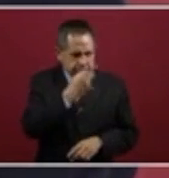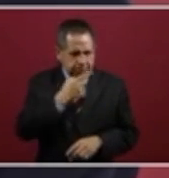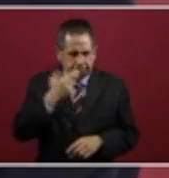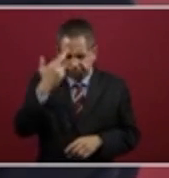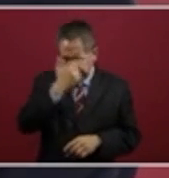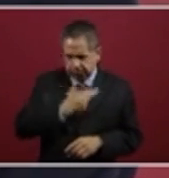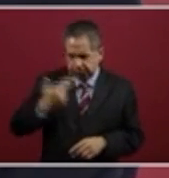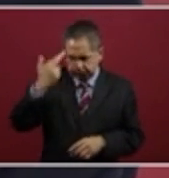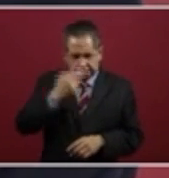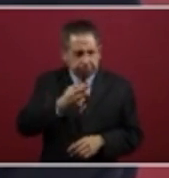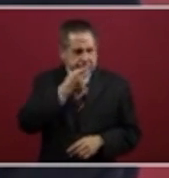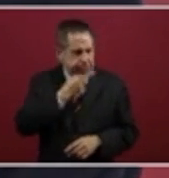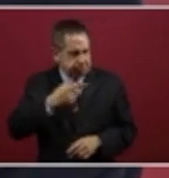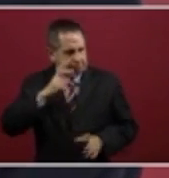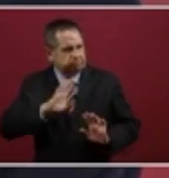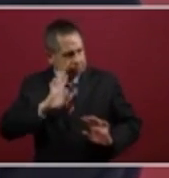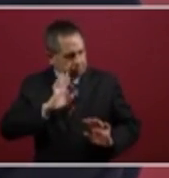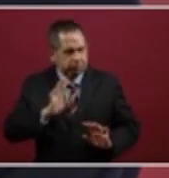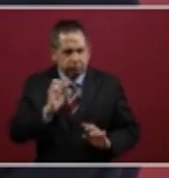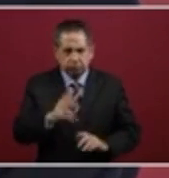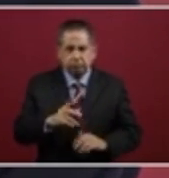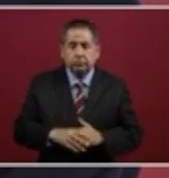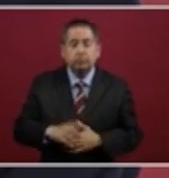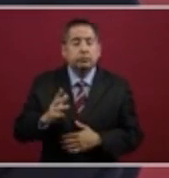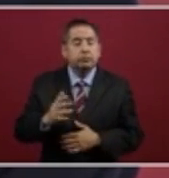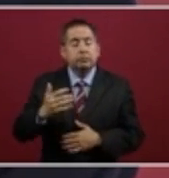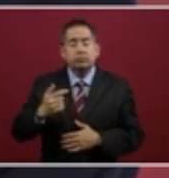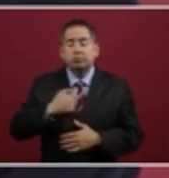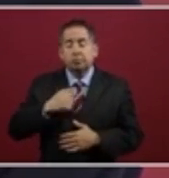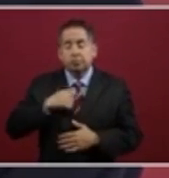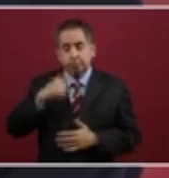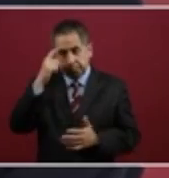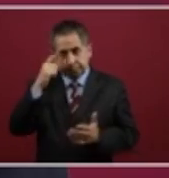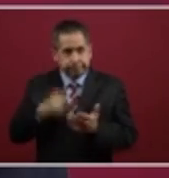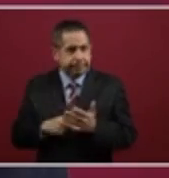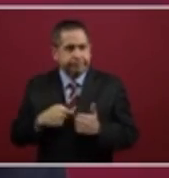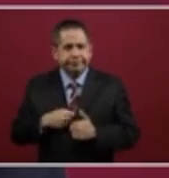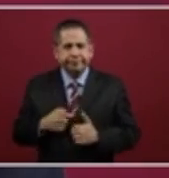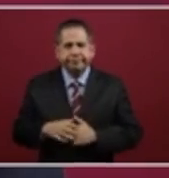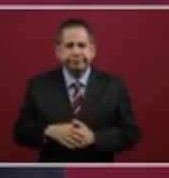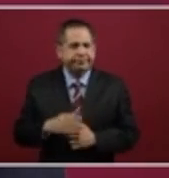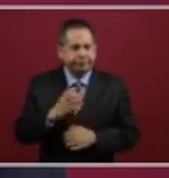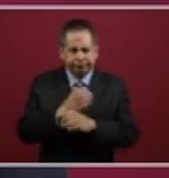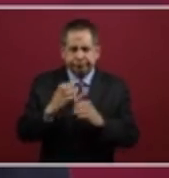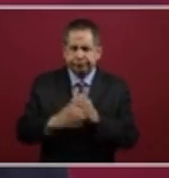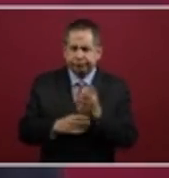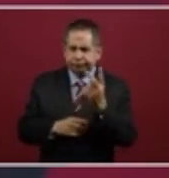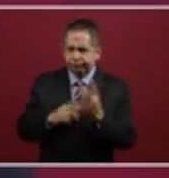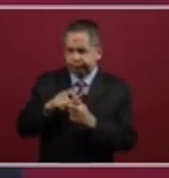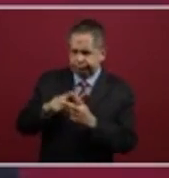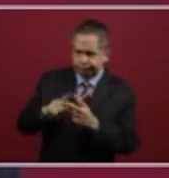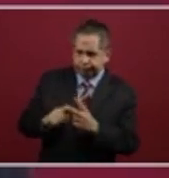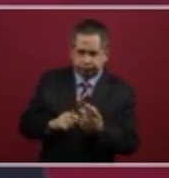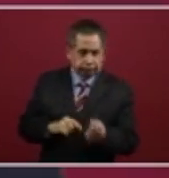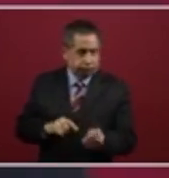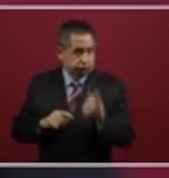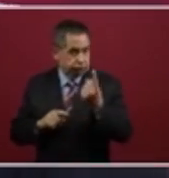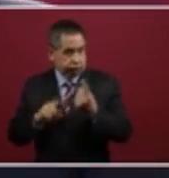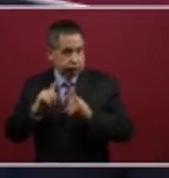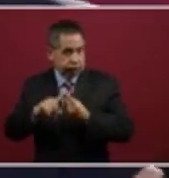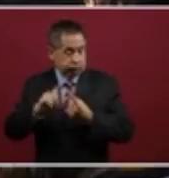revisar. Y yo creo que hay dos cosas. Una, que la